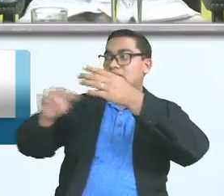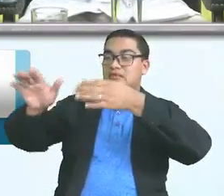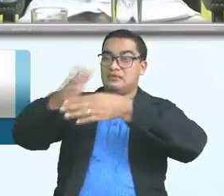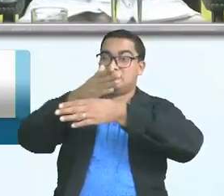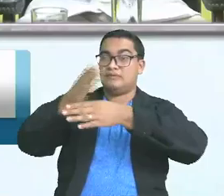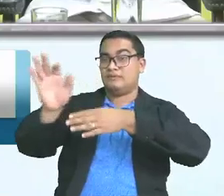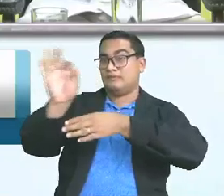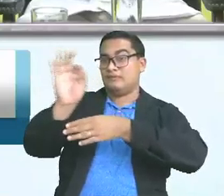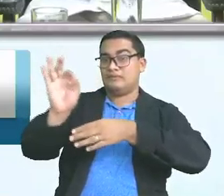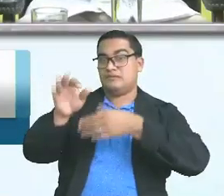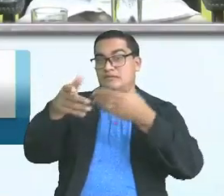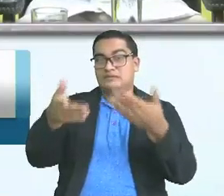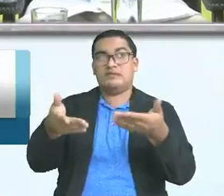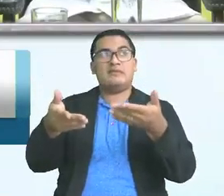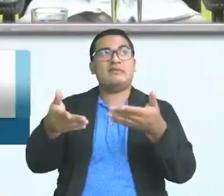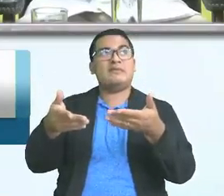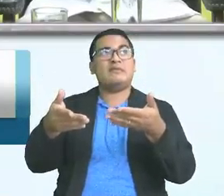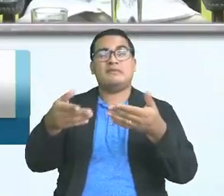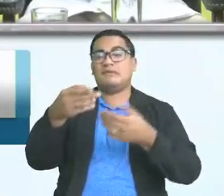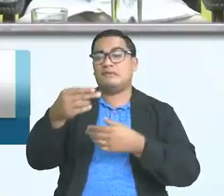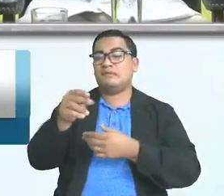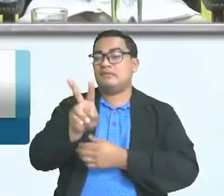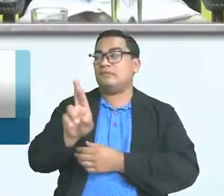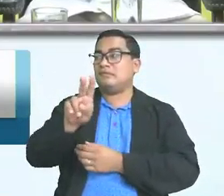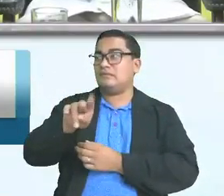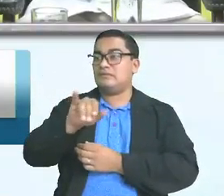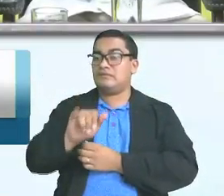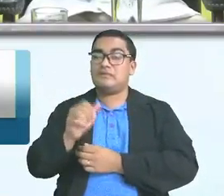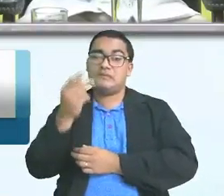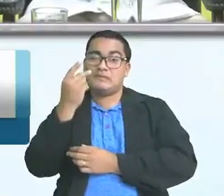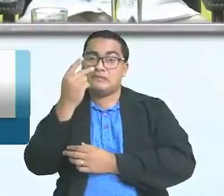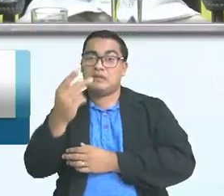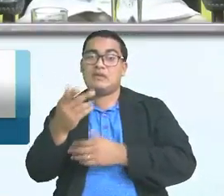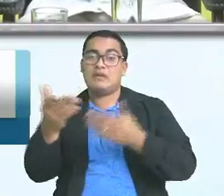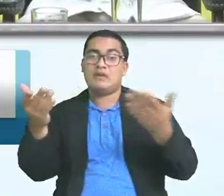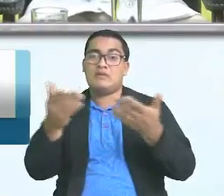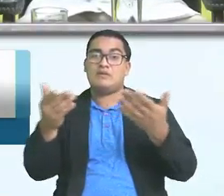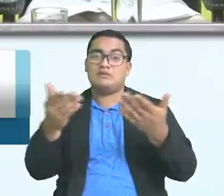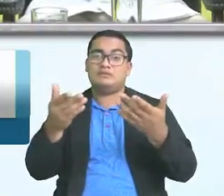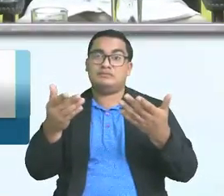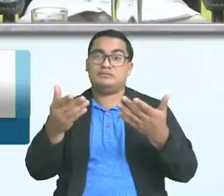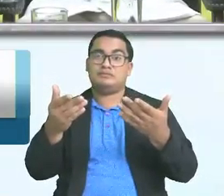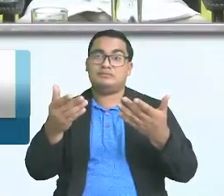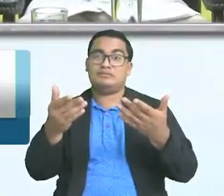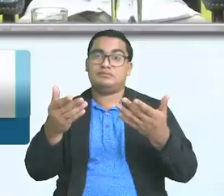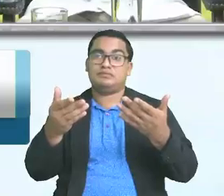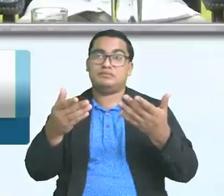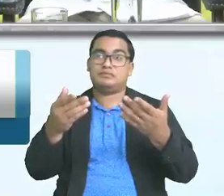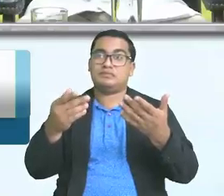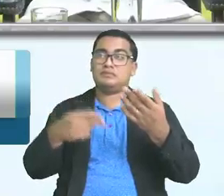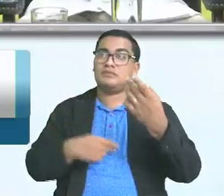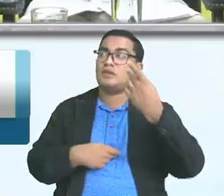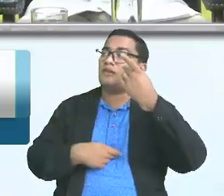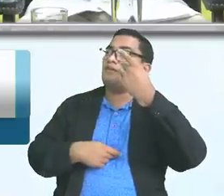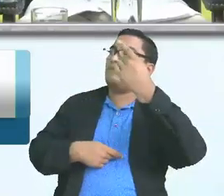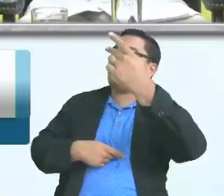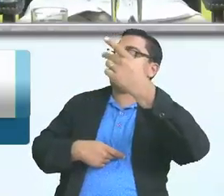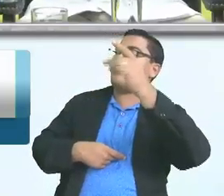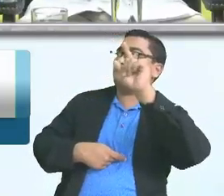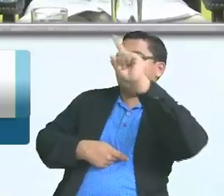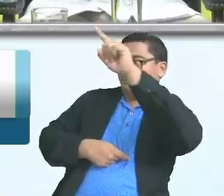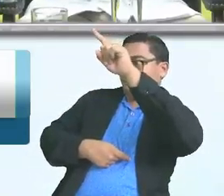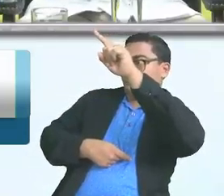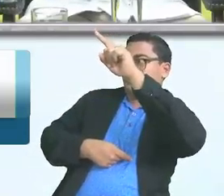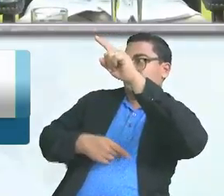hay clasificaciones para las hernias umbilicales. Esta se mira que tiene una protrusión a simple vista en la imagen que nos dan es como